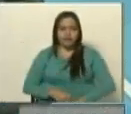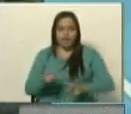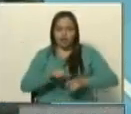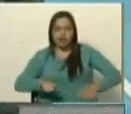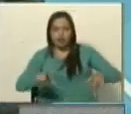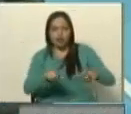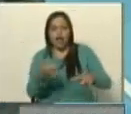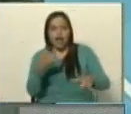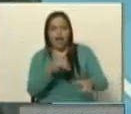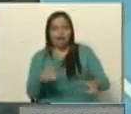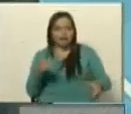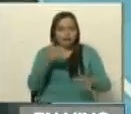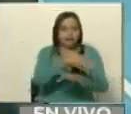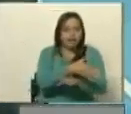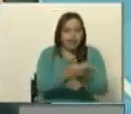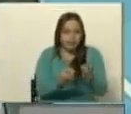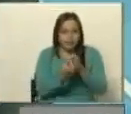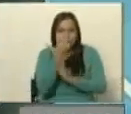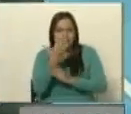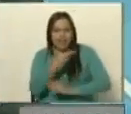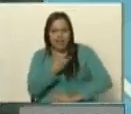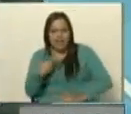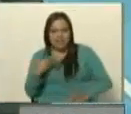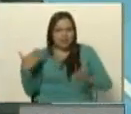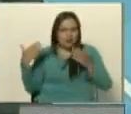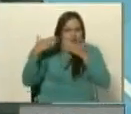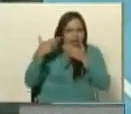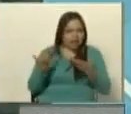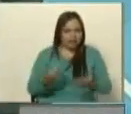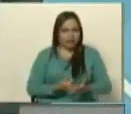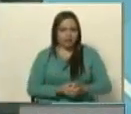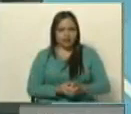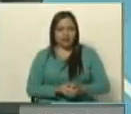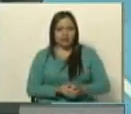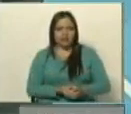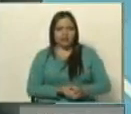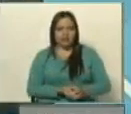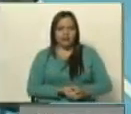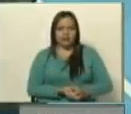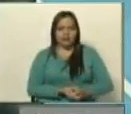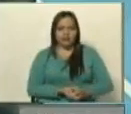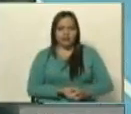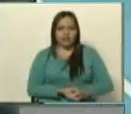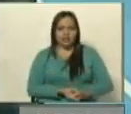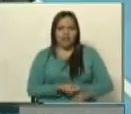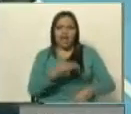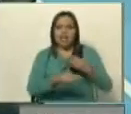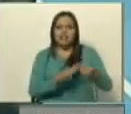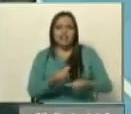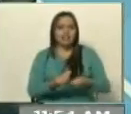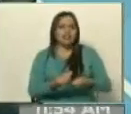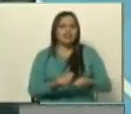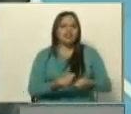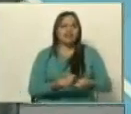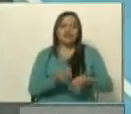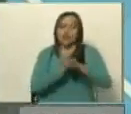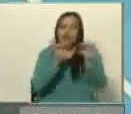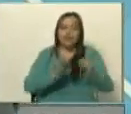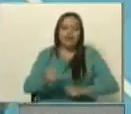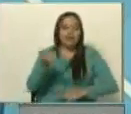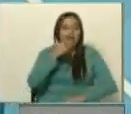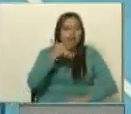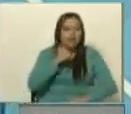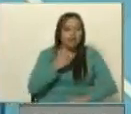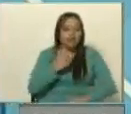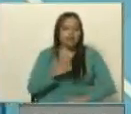que habían invadido y que trataron de secuestrar en una oferta fascistoide, engañosa, de